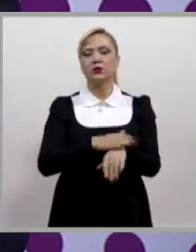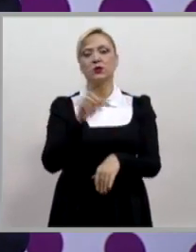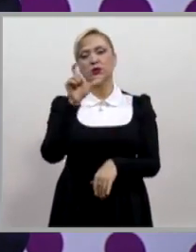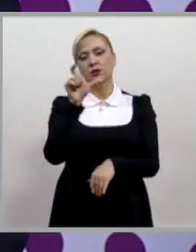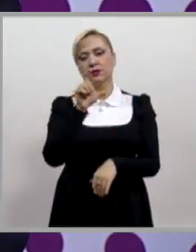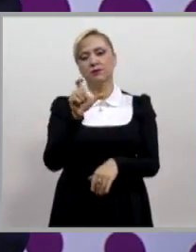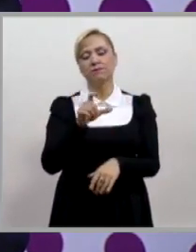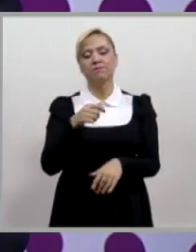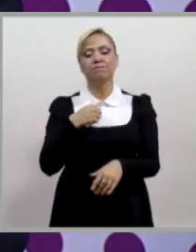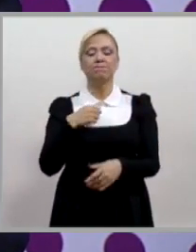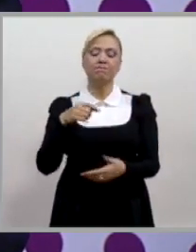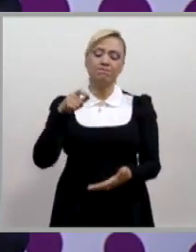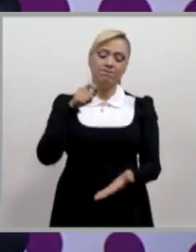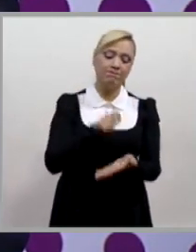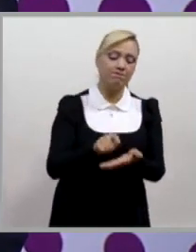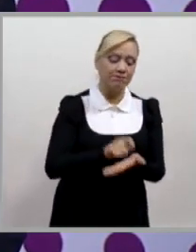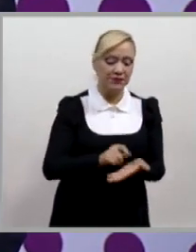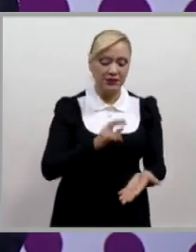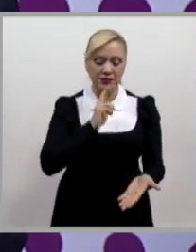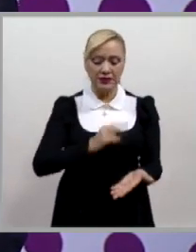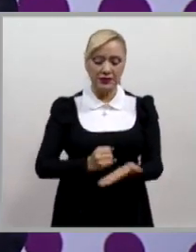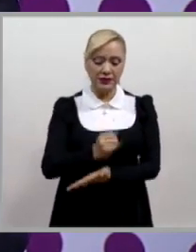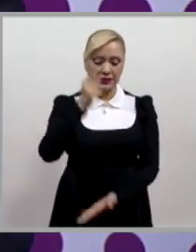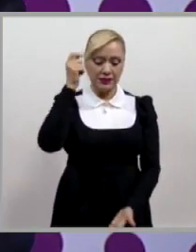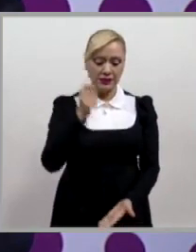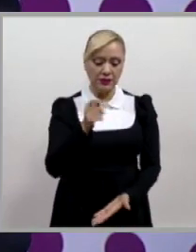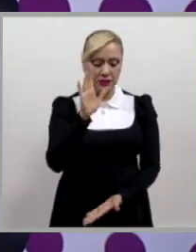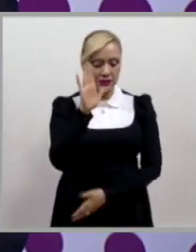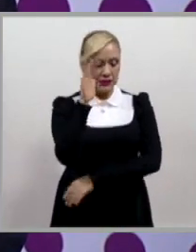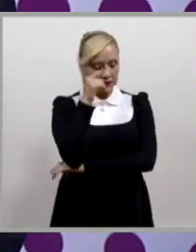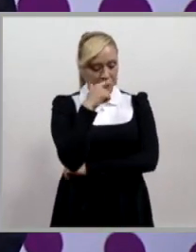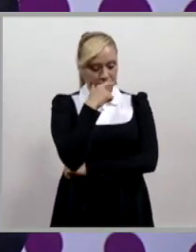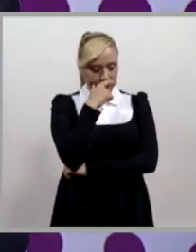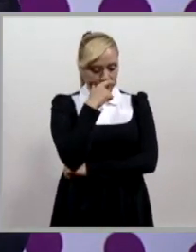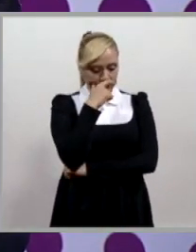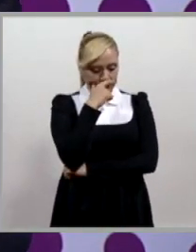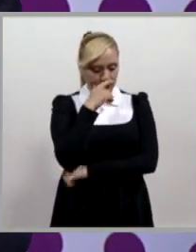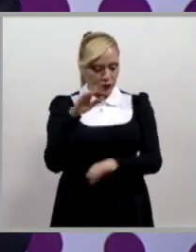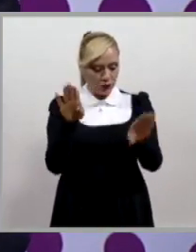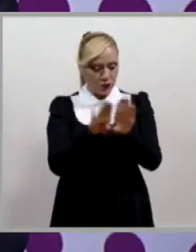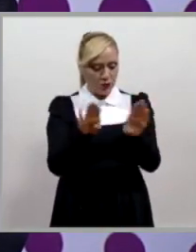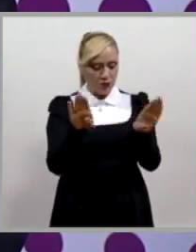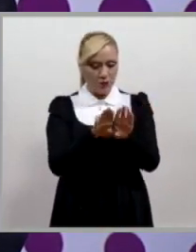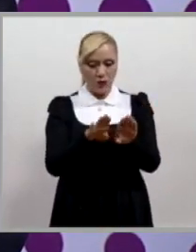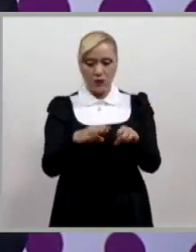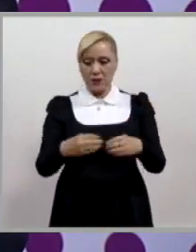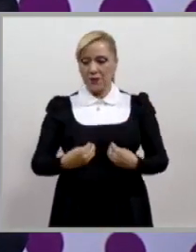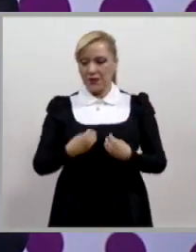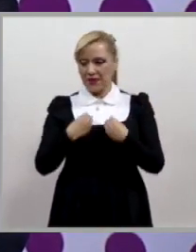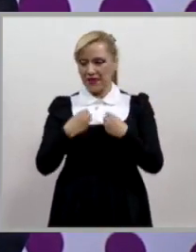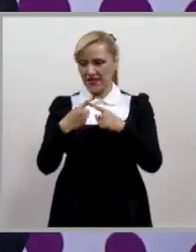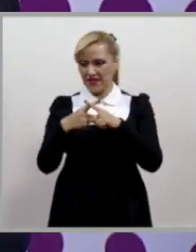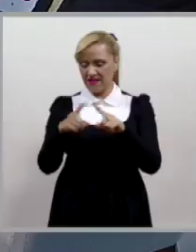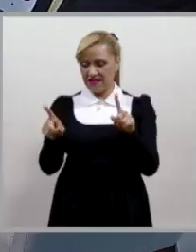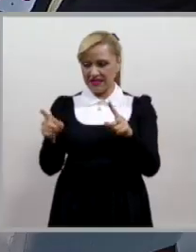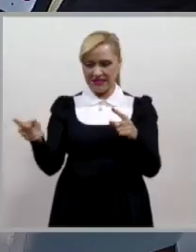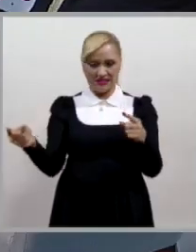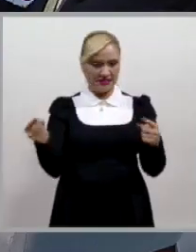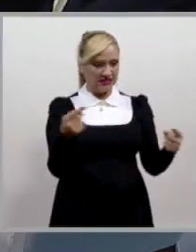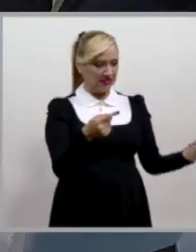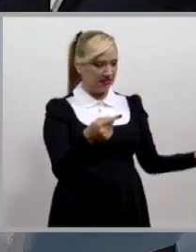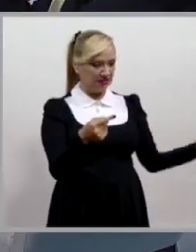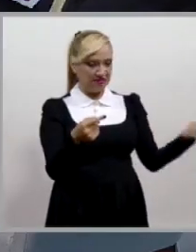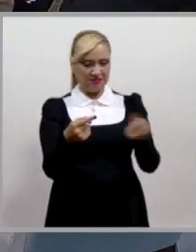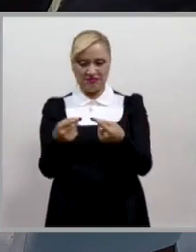a la realización de un proyecto de sentencia, siempre dices, ¿cómo le hago para que estos dos planes de vida contradictorios convivan,